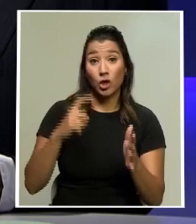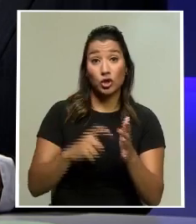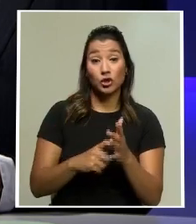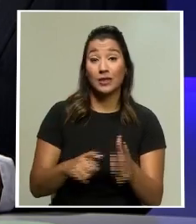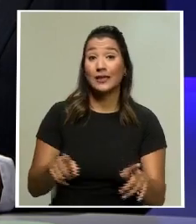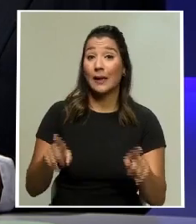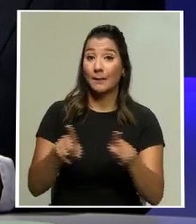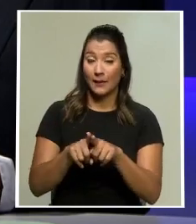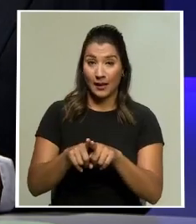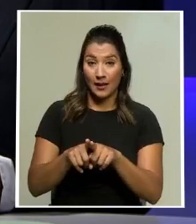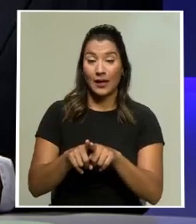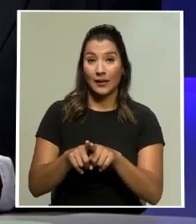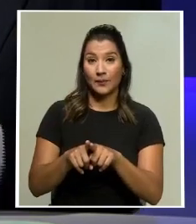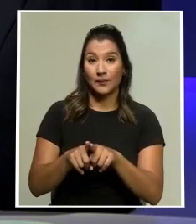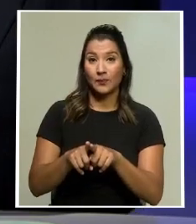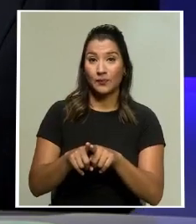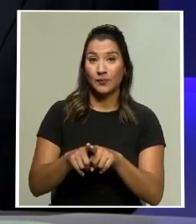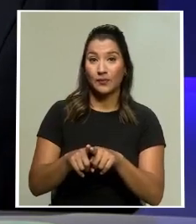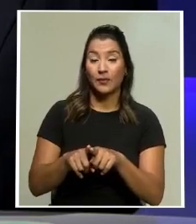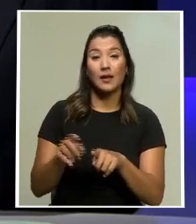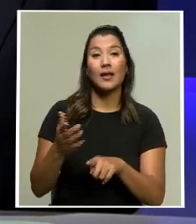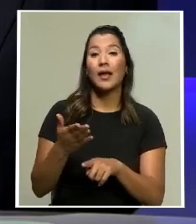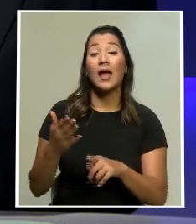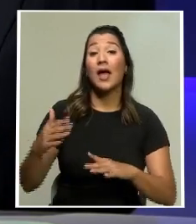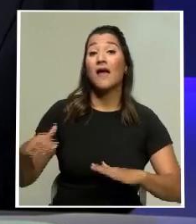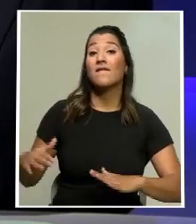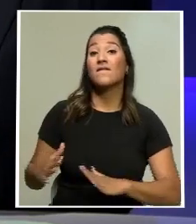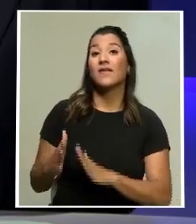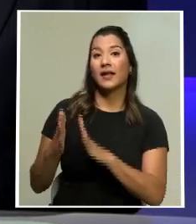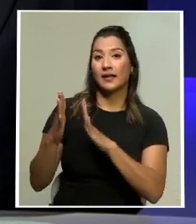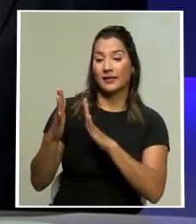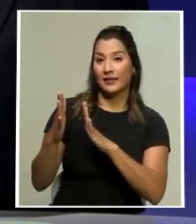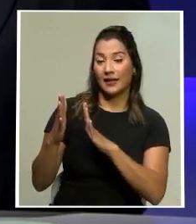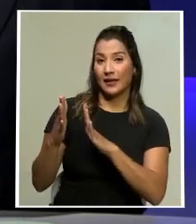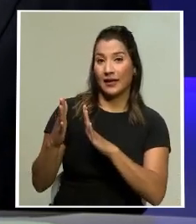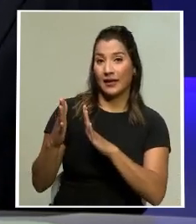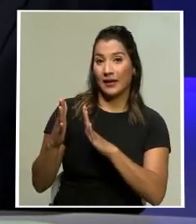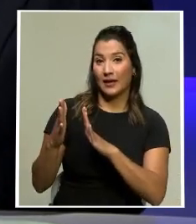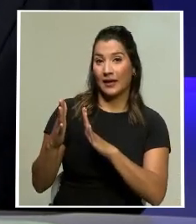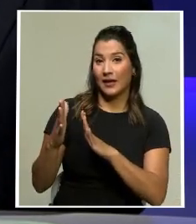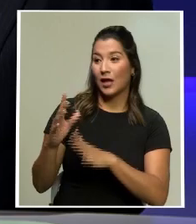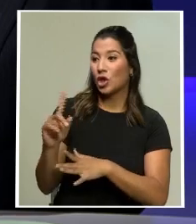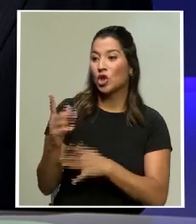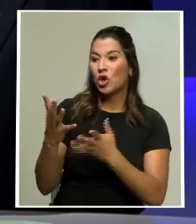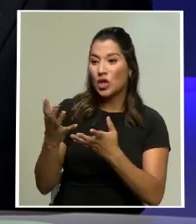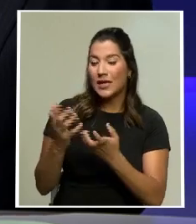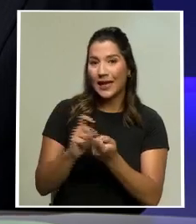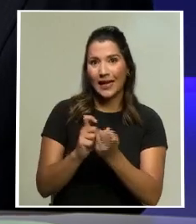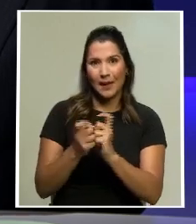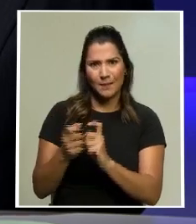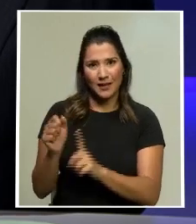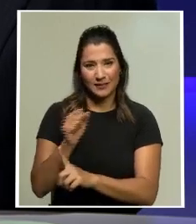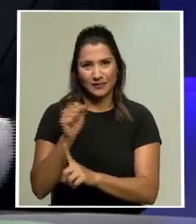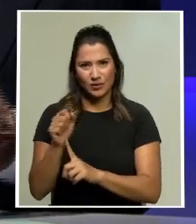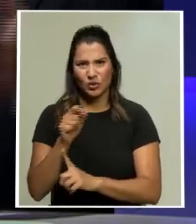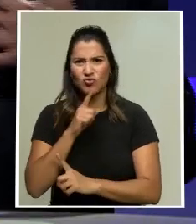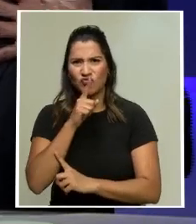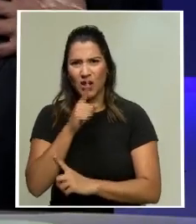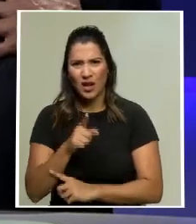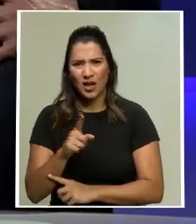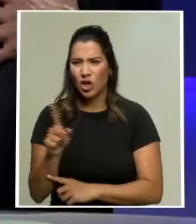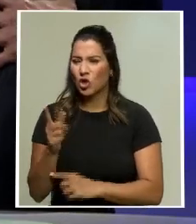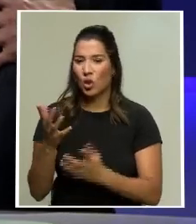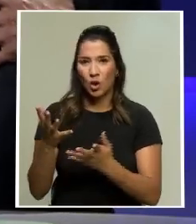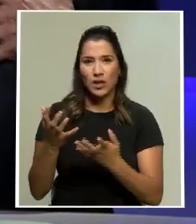no obstante eso, el Frente no hace esfuerzos por torcer esa realidad, por hacer su